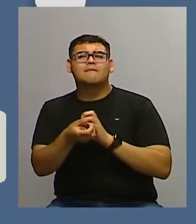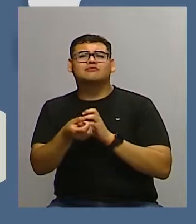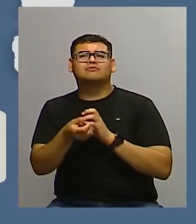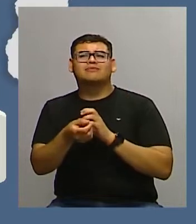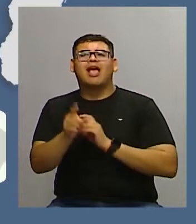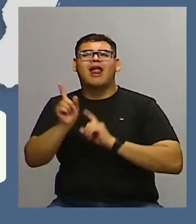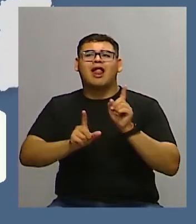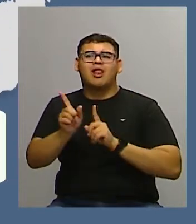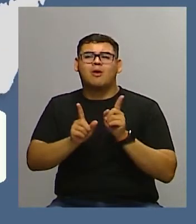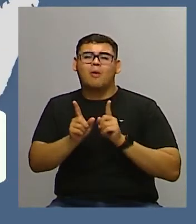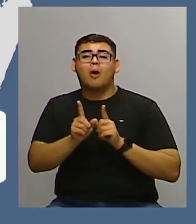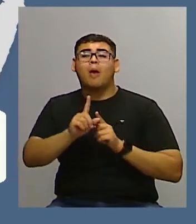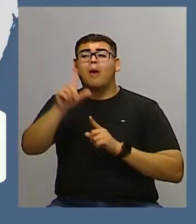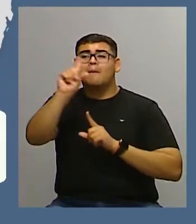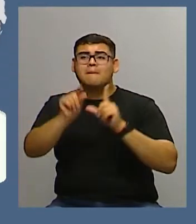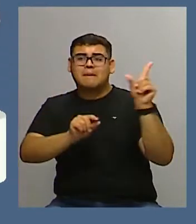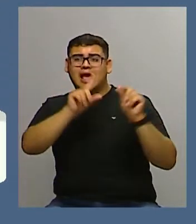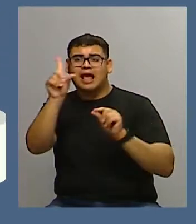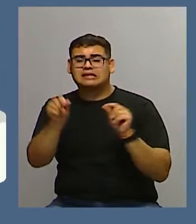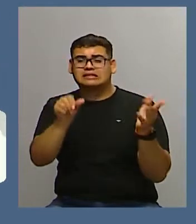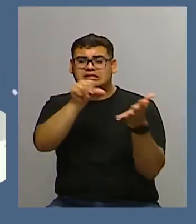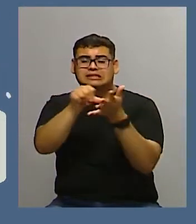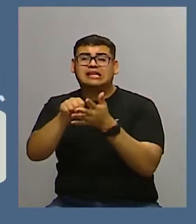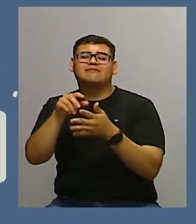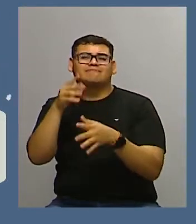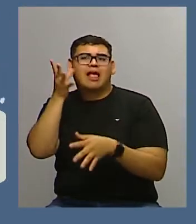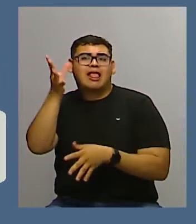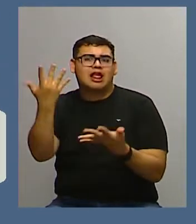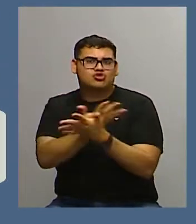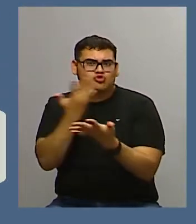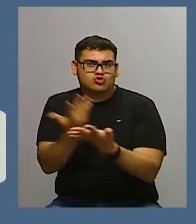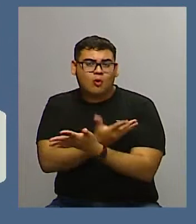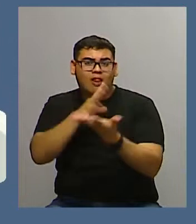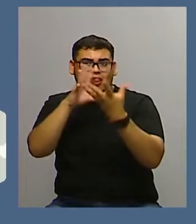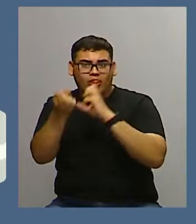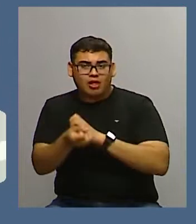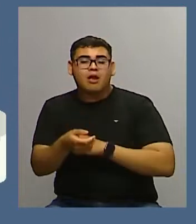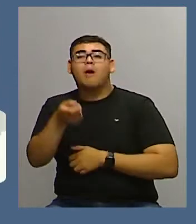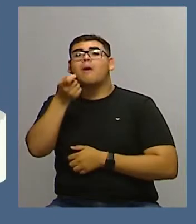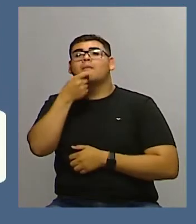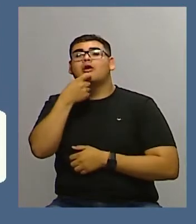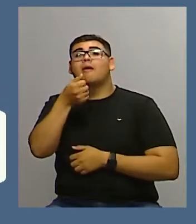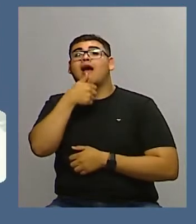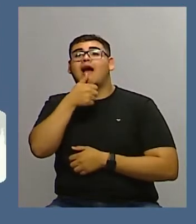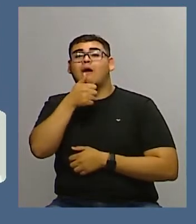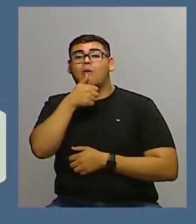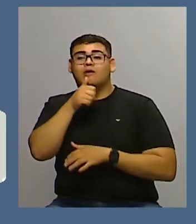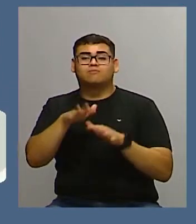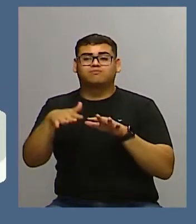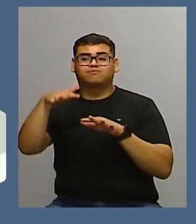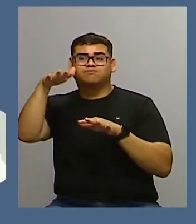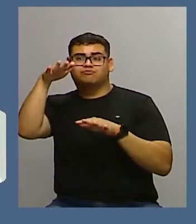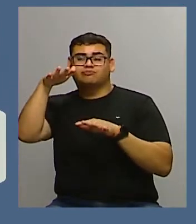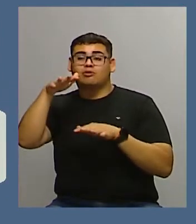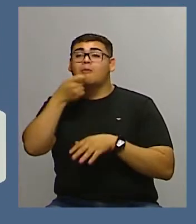están sufriendo desde hace tiempo la crisis climática. Como por ejemplo el aumento del nivel del mar de los países insulares que